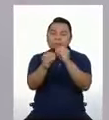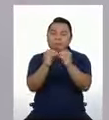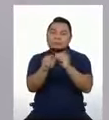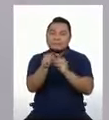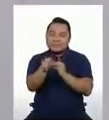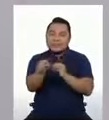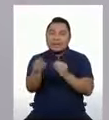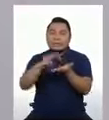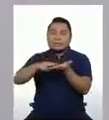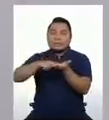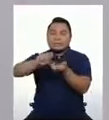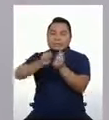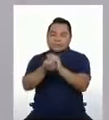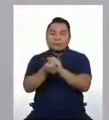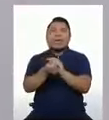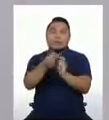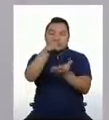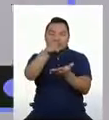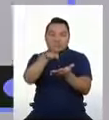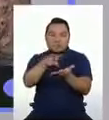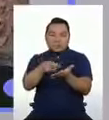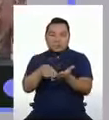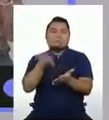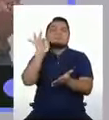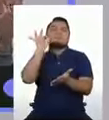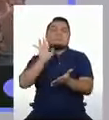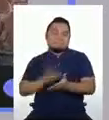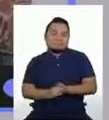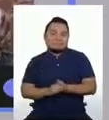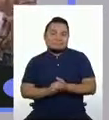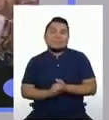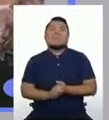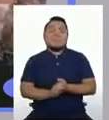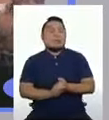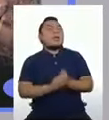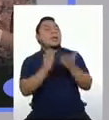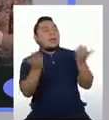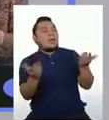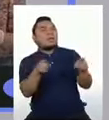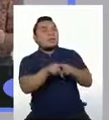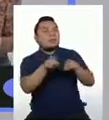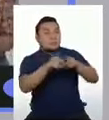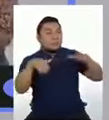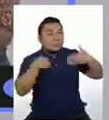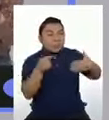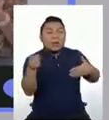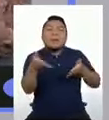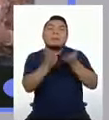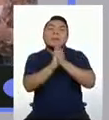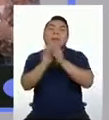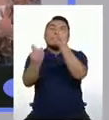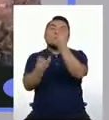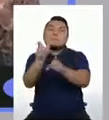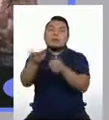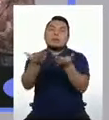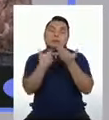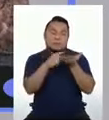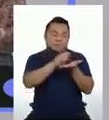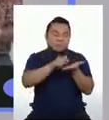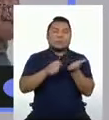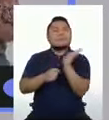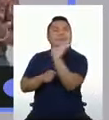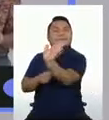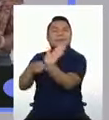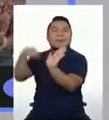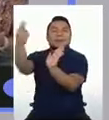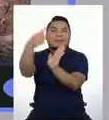algunas cosas a mejorar dentro de nuestro texto. También podemos pedirle a otras personas que nos lean nuestros escritos para que